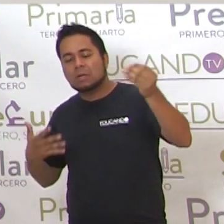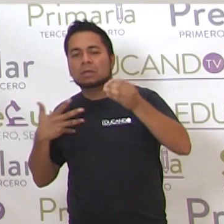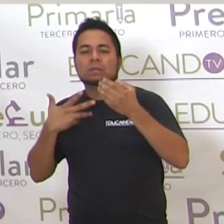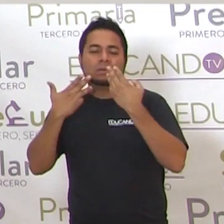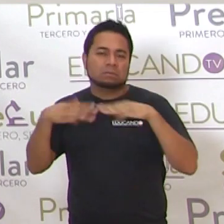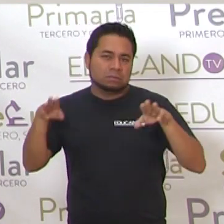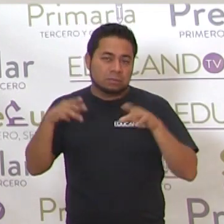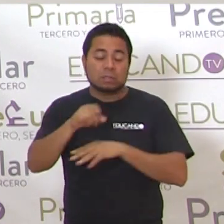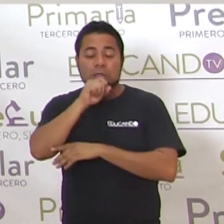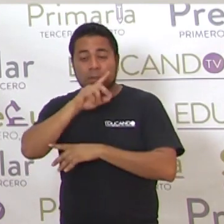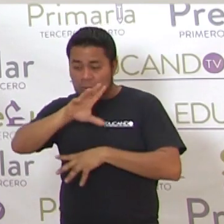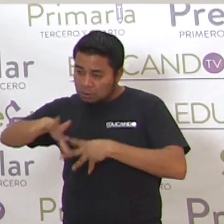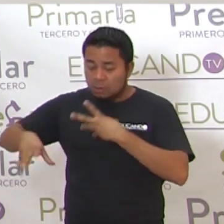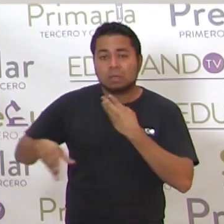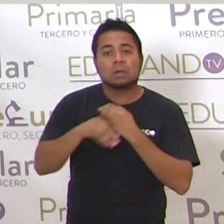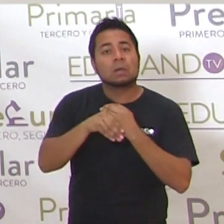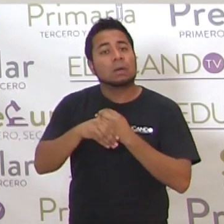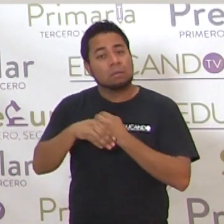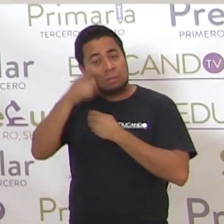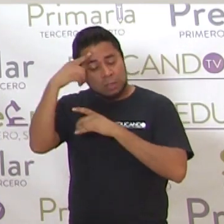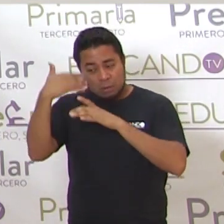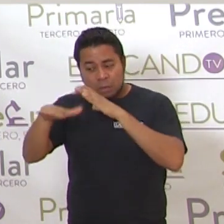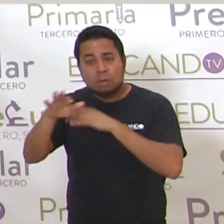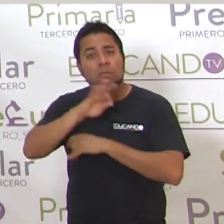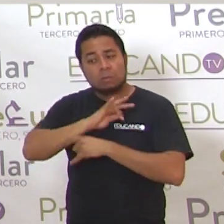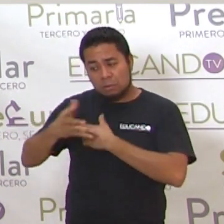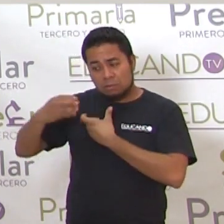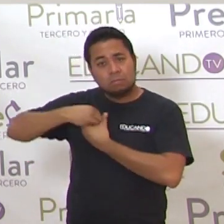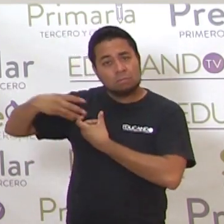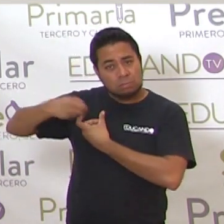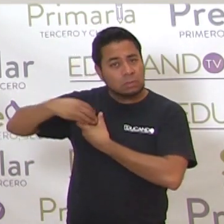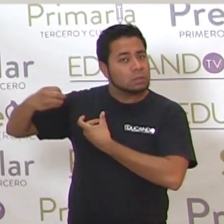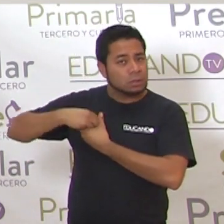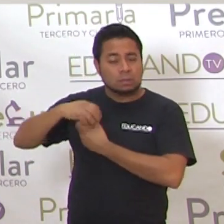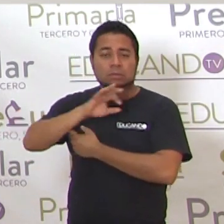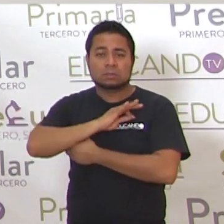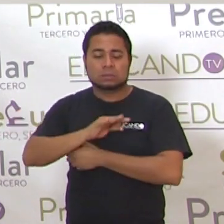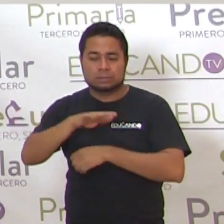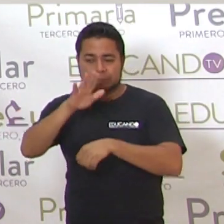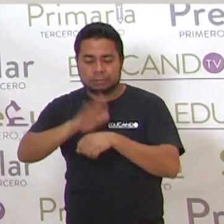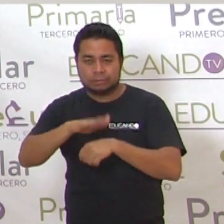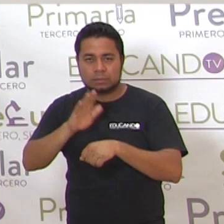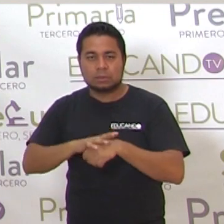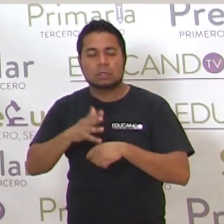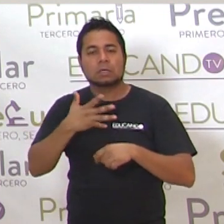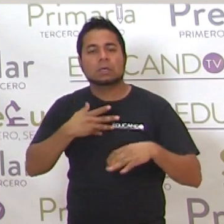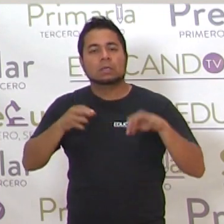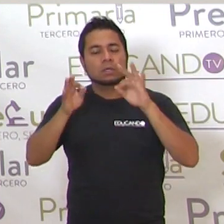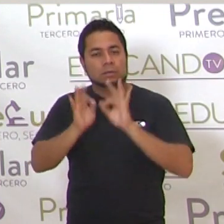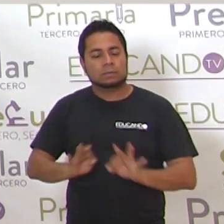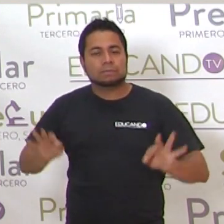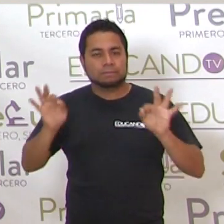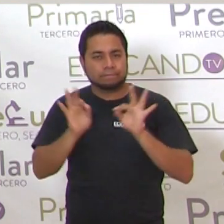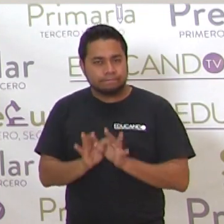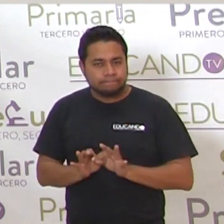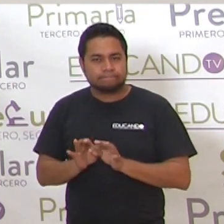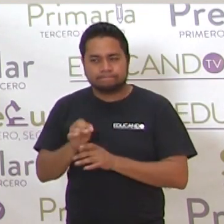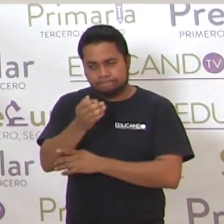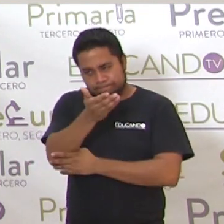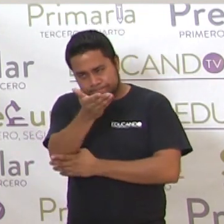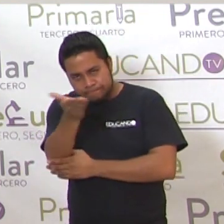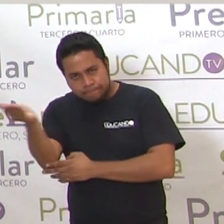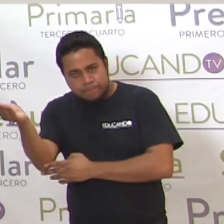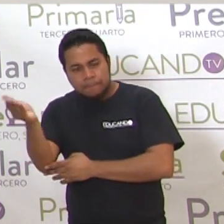también los puedes adjuntar a tu correo electrónico es importante niños y niñas que tú puedas ir haciendo